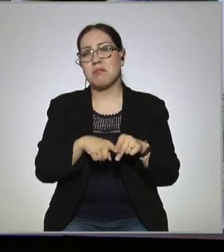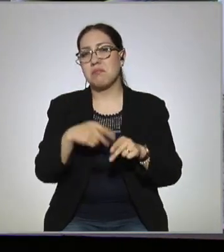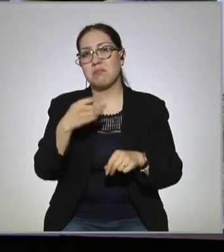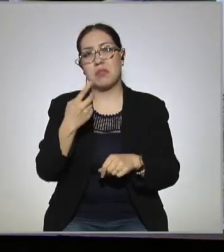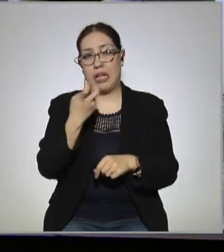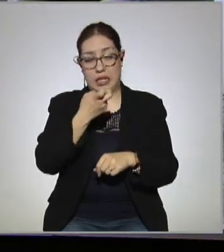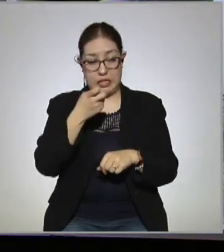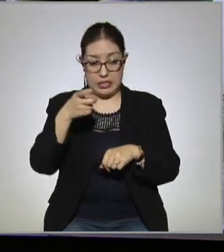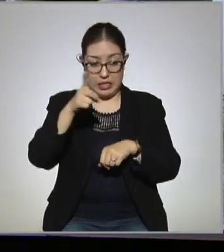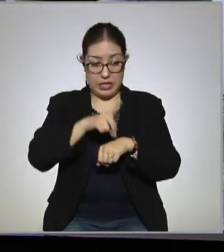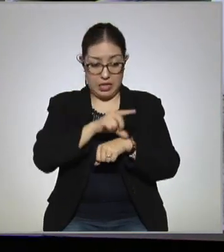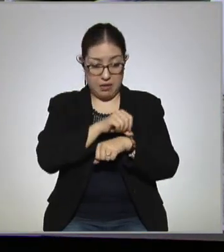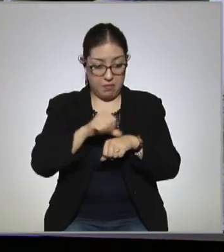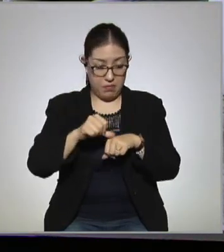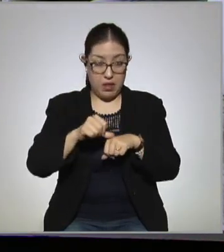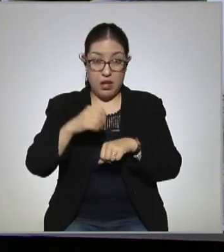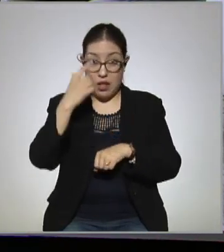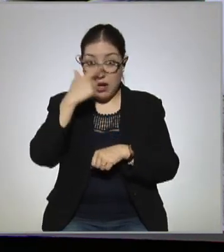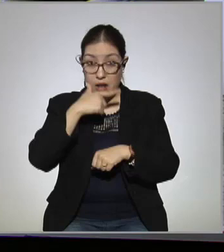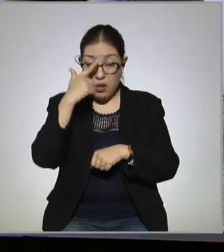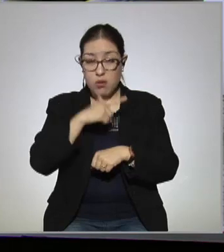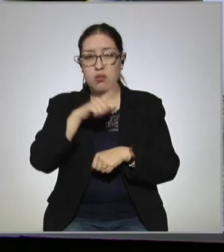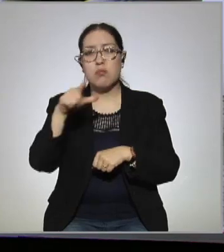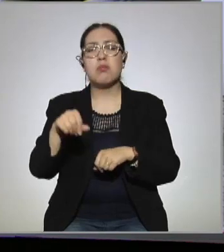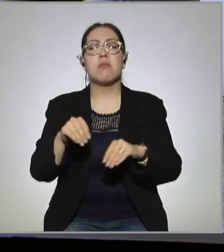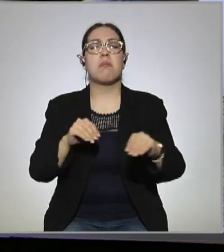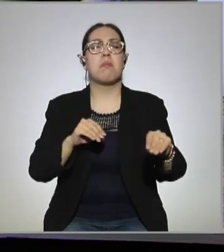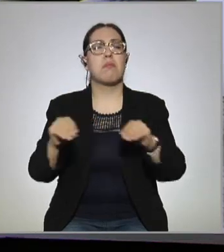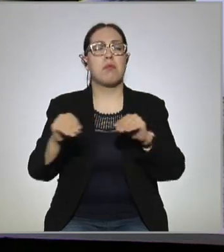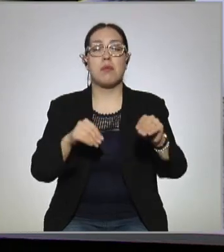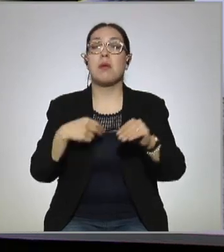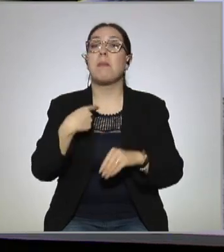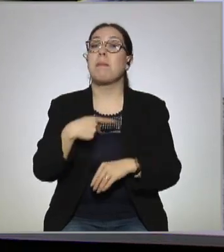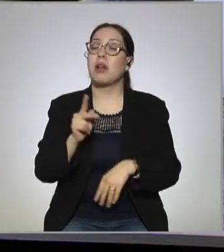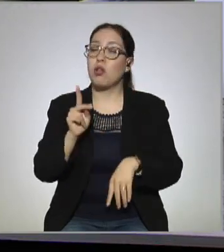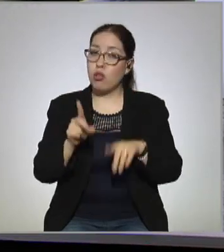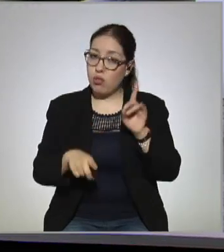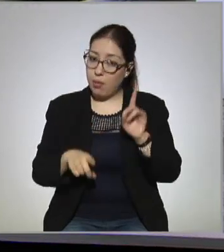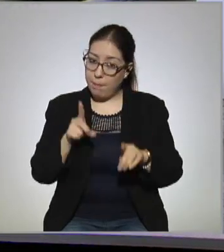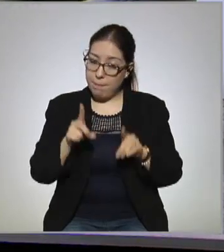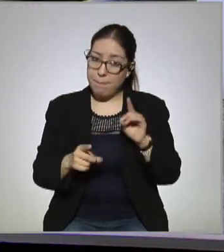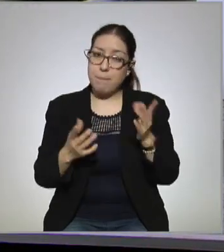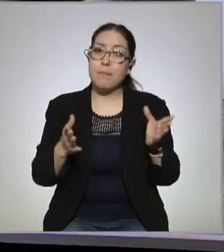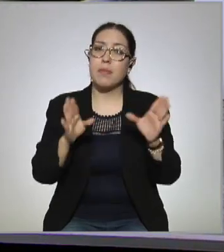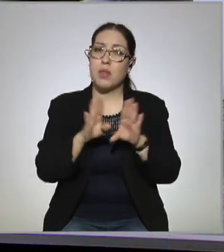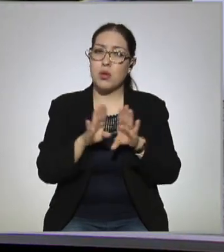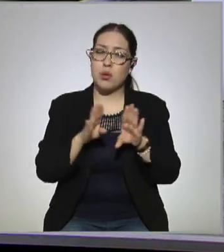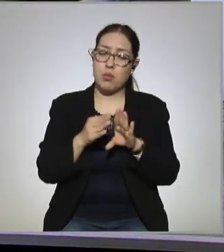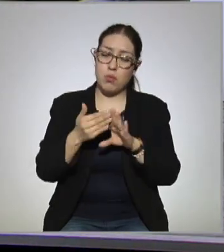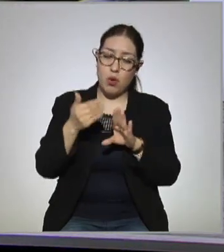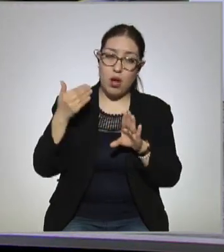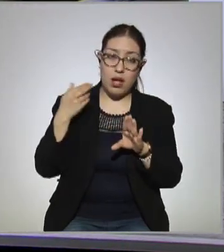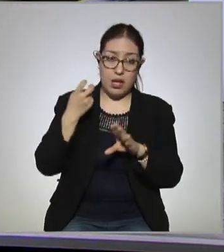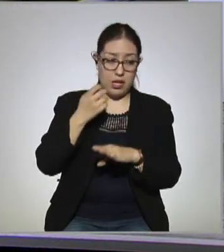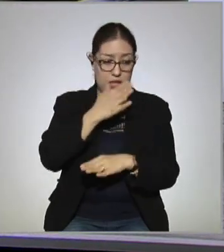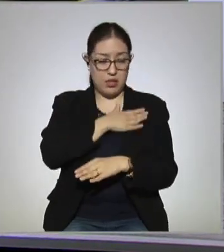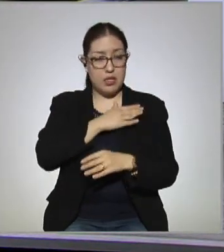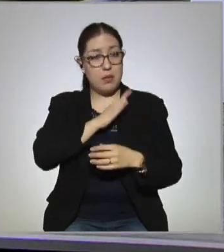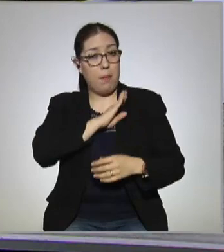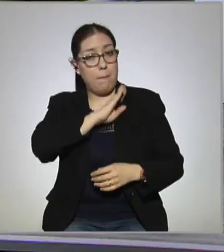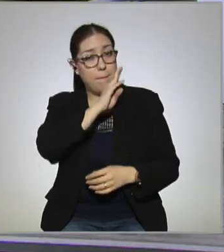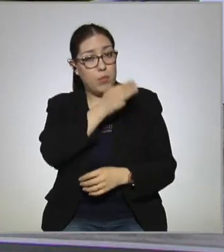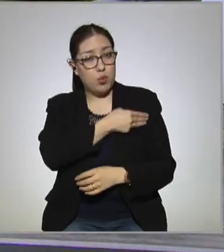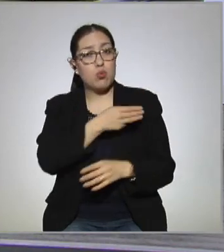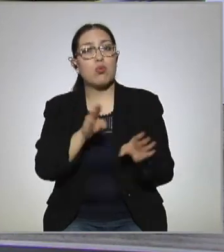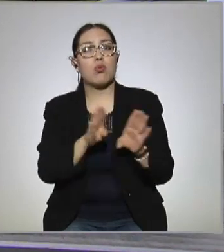en que lo operamos, desde la noche en que lo operan, empezar a moverlo. Pero de ahí depende mucho de cómo se encontraba anteriormente el músculo, el tendón de nuestro paciente.